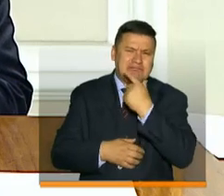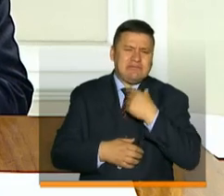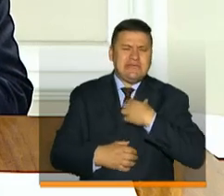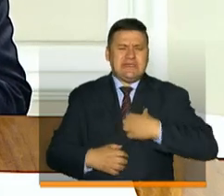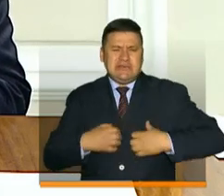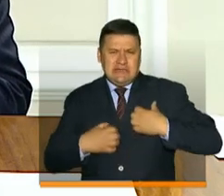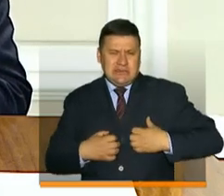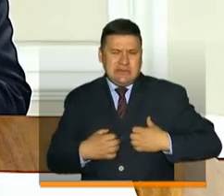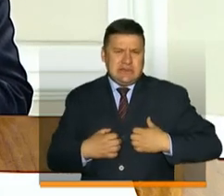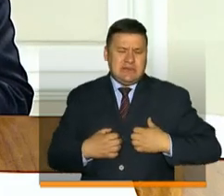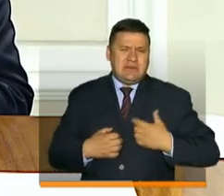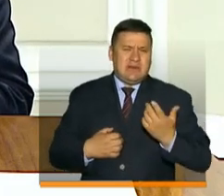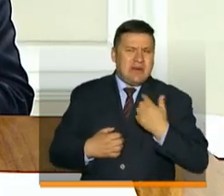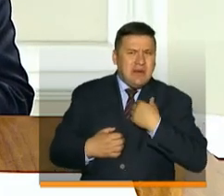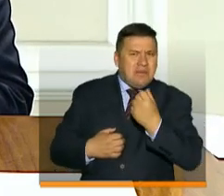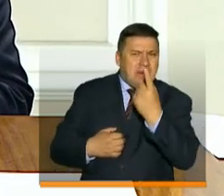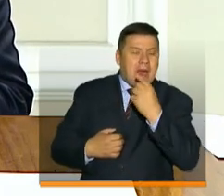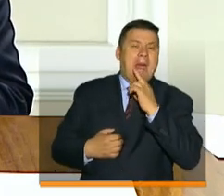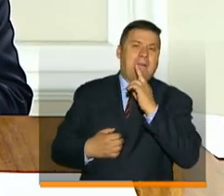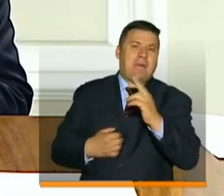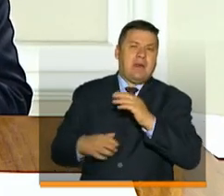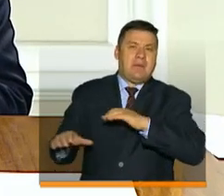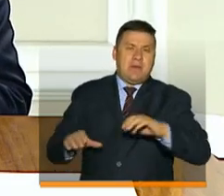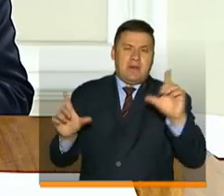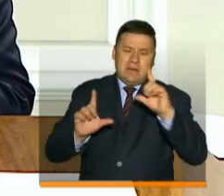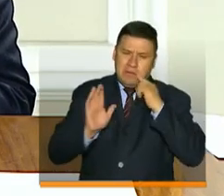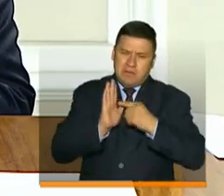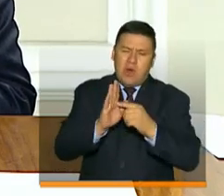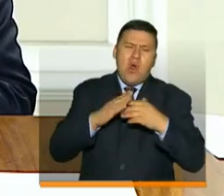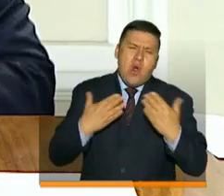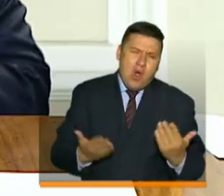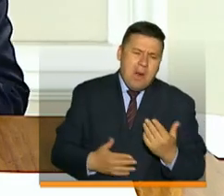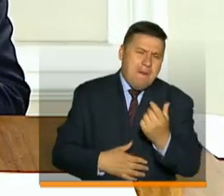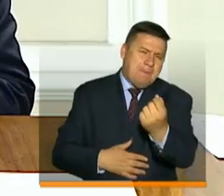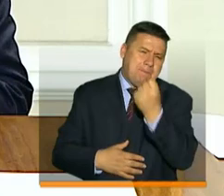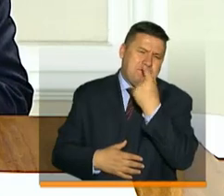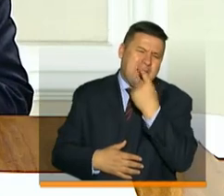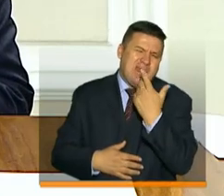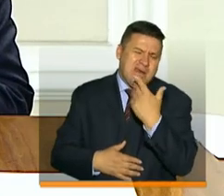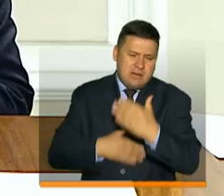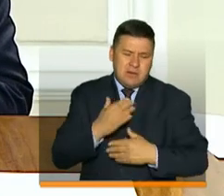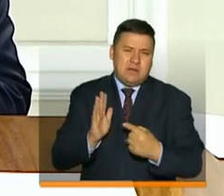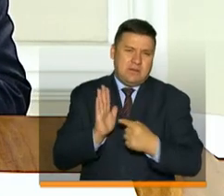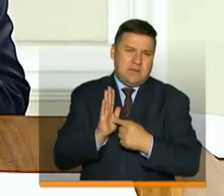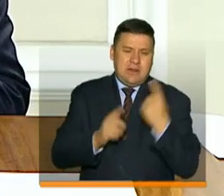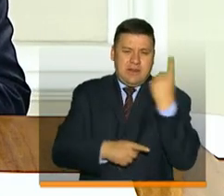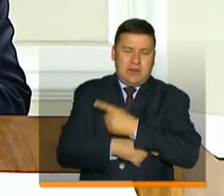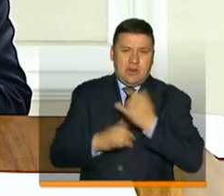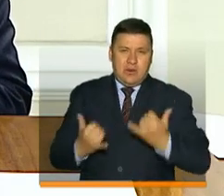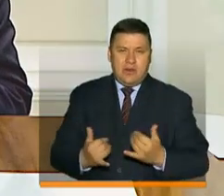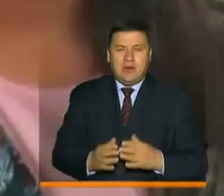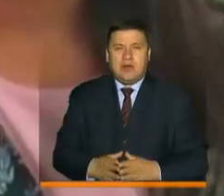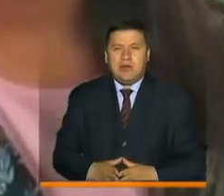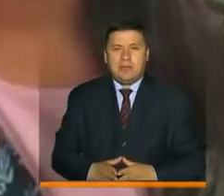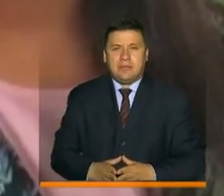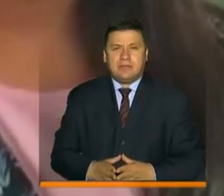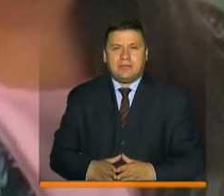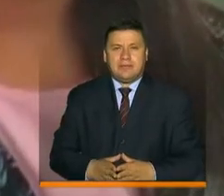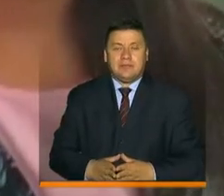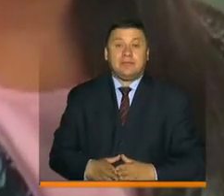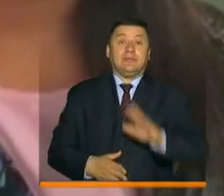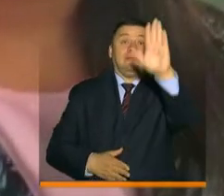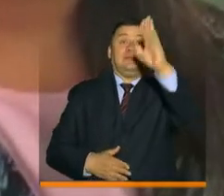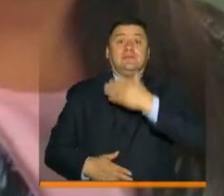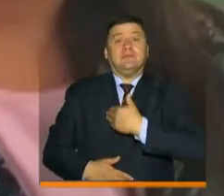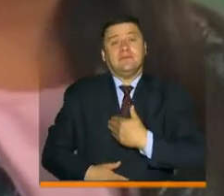inquietudes para que las podamos contestar en Prevención y Acción. Veamos qué preguntas nos han llegado el día de hoy.